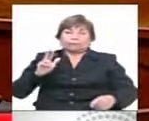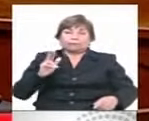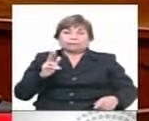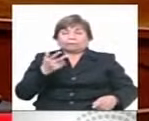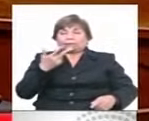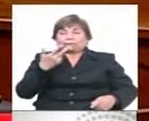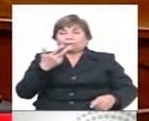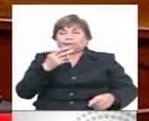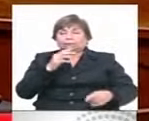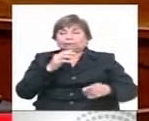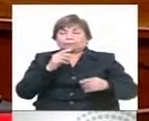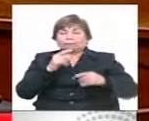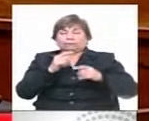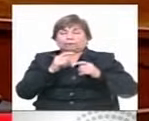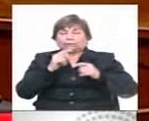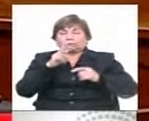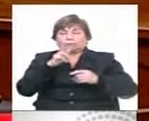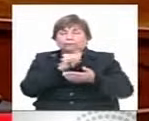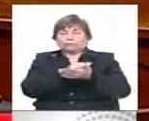año siguiente.